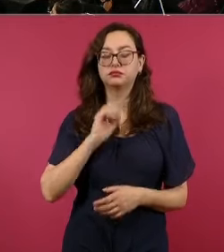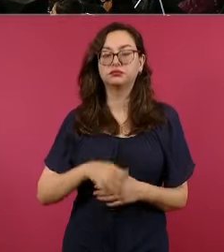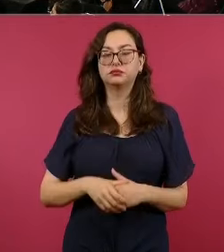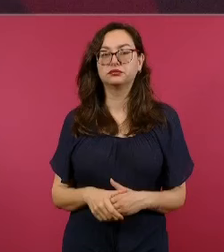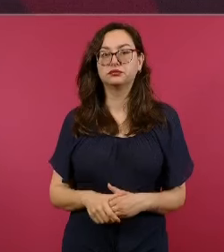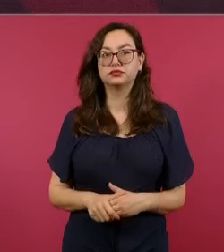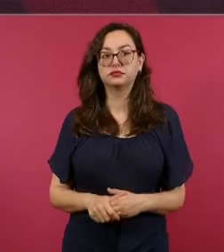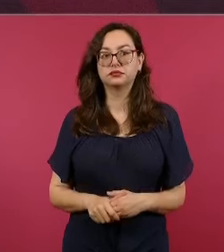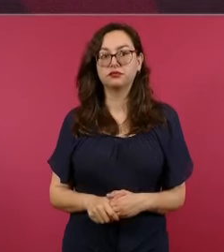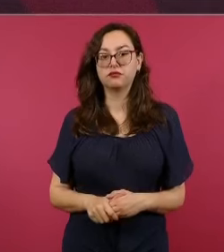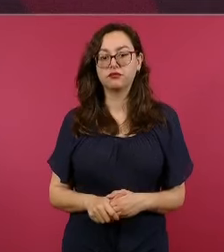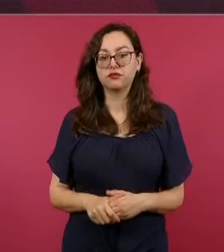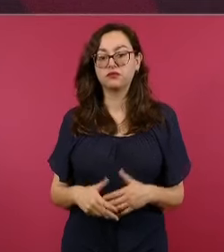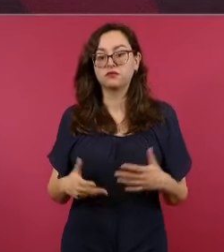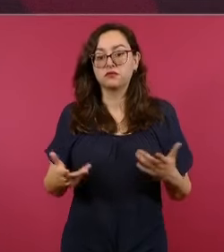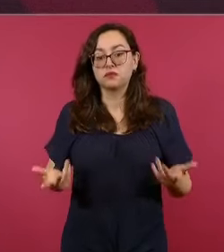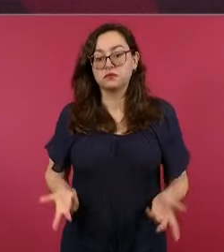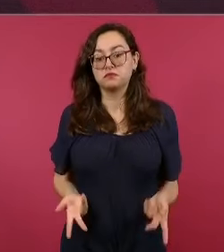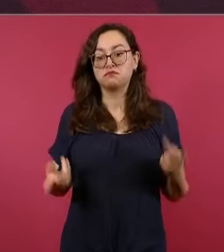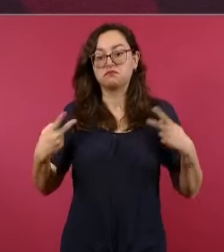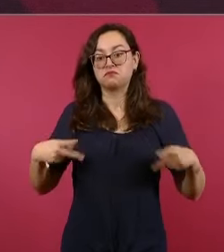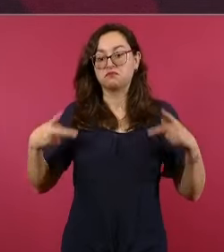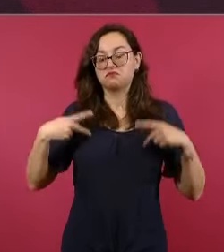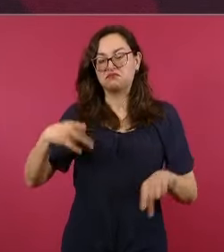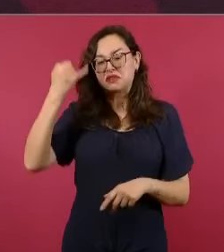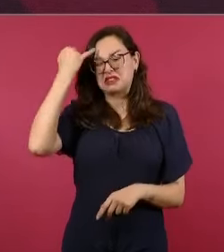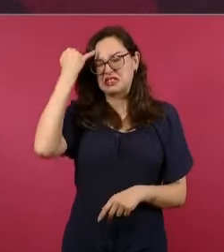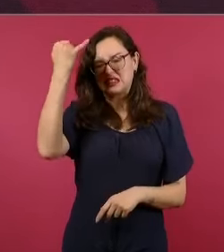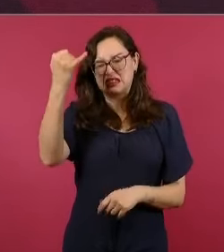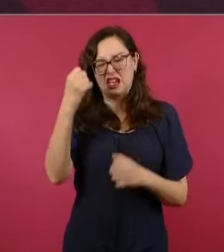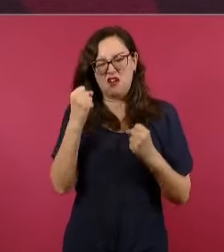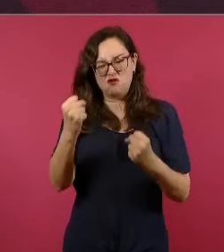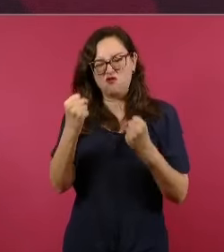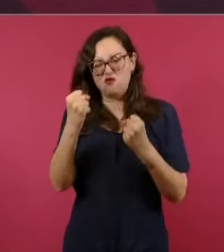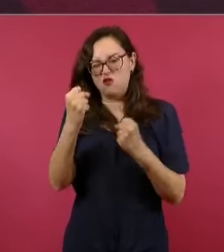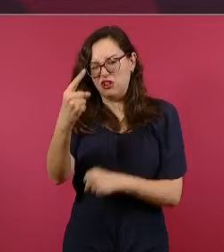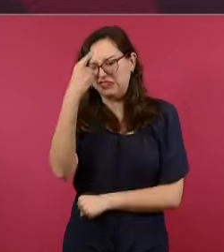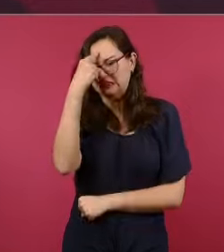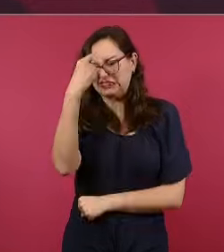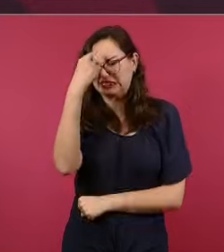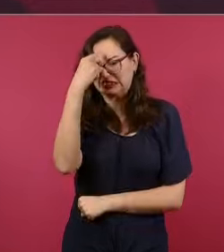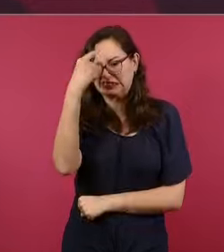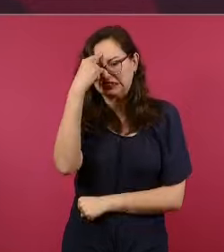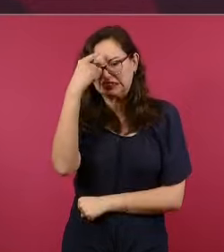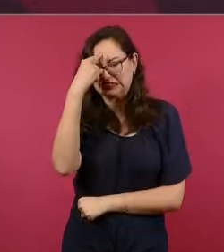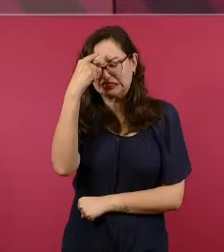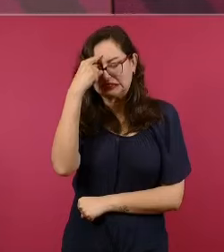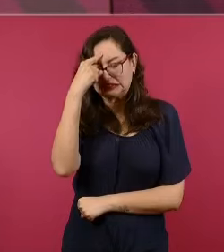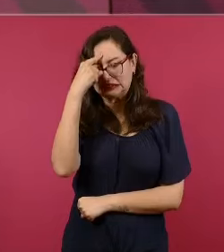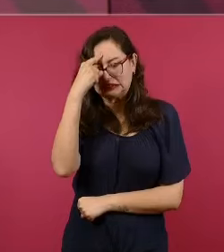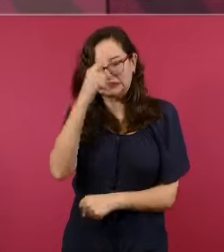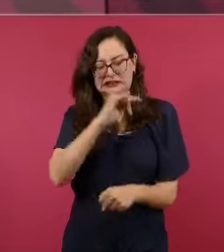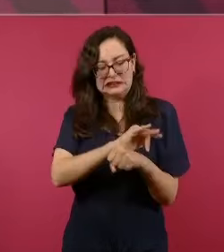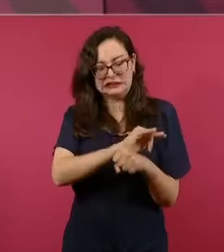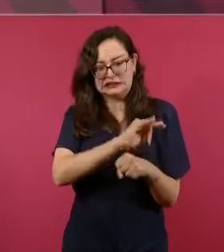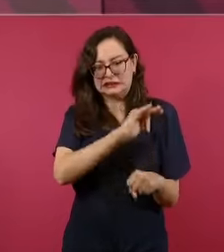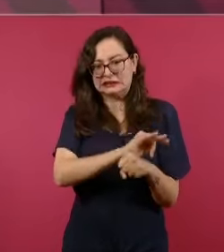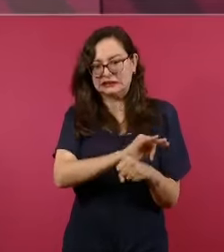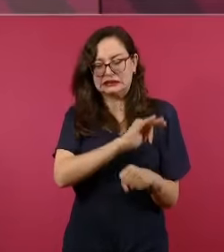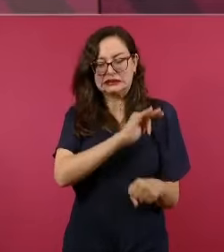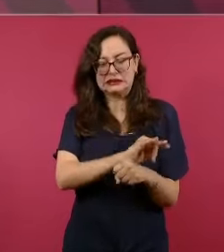quienes este defienden dogmas o son fanáticos es muy difícil